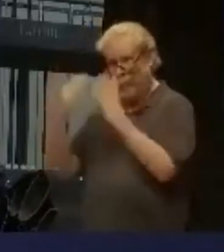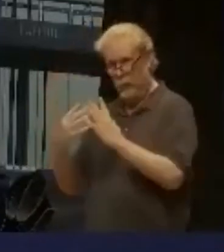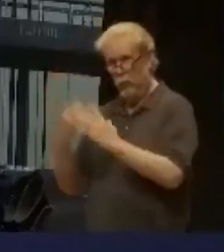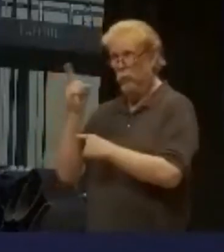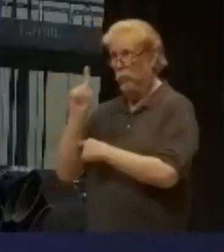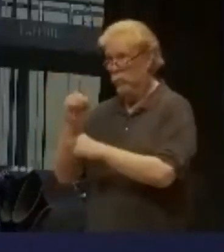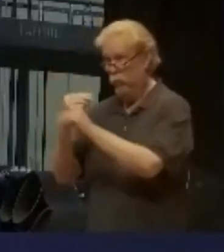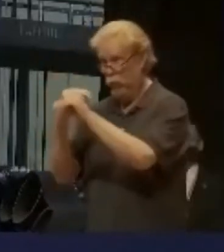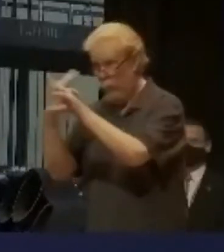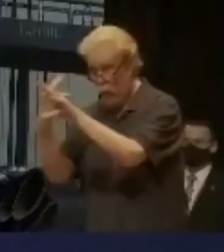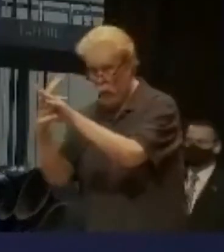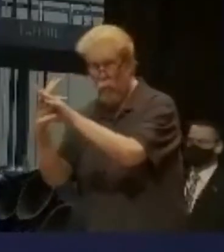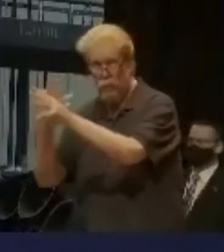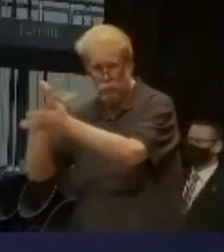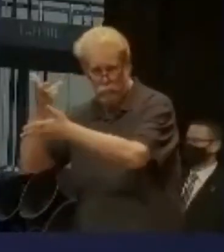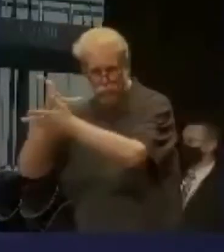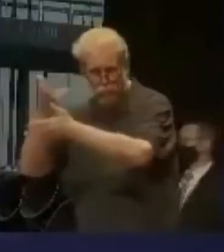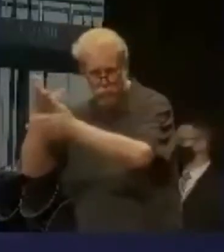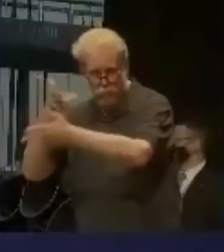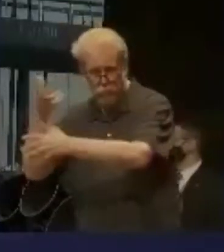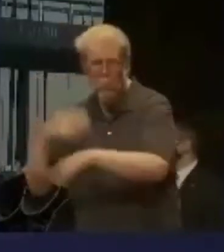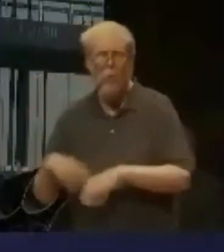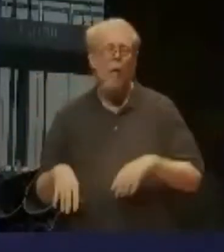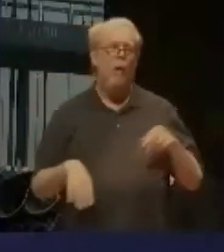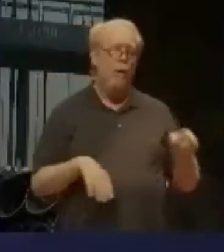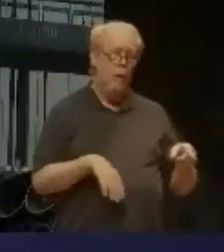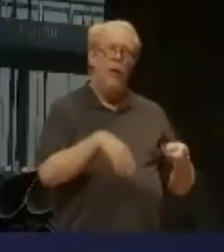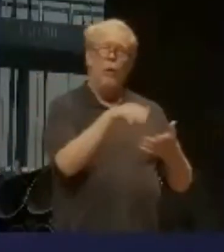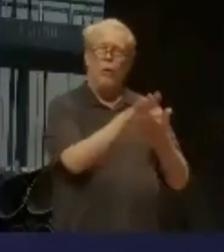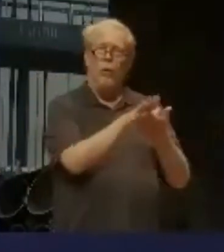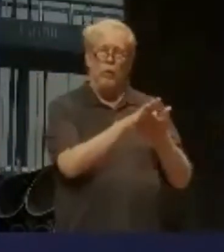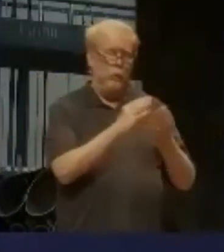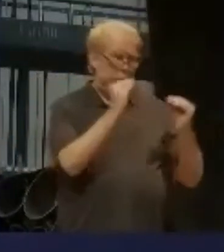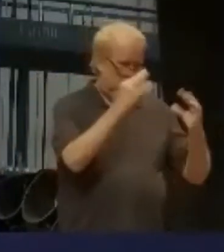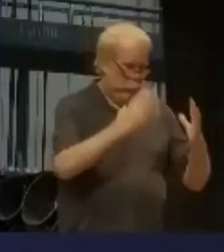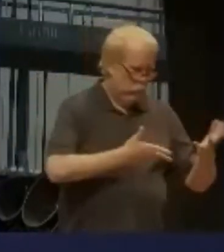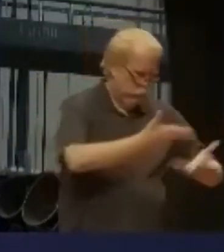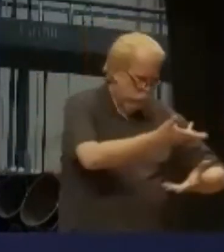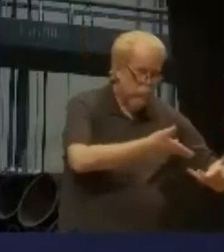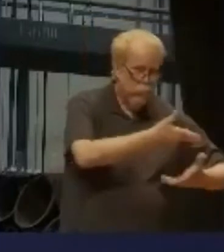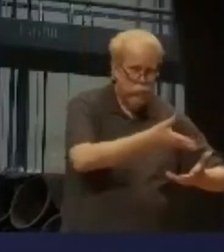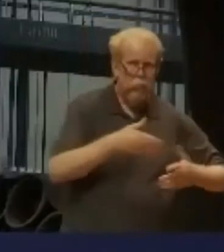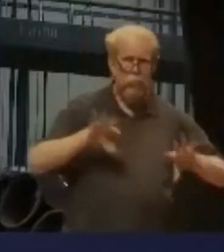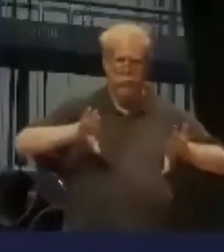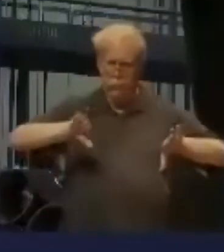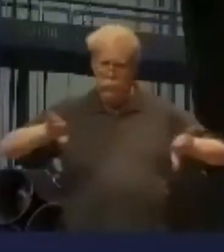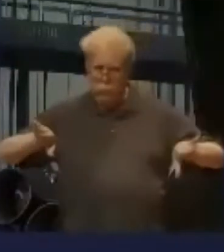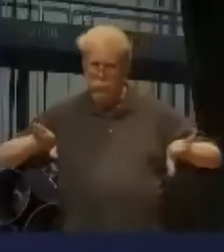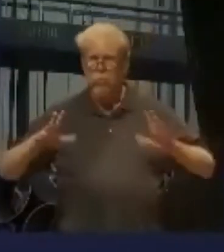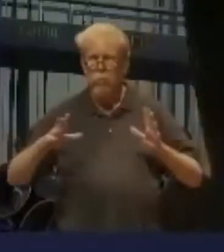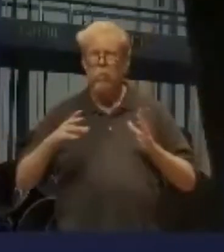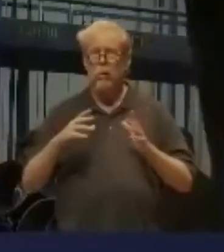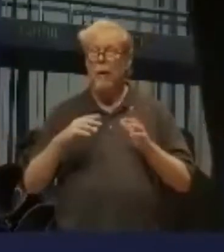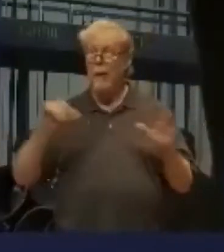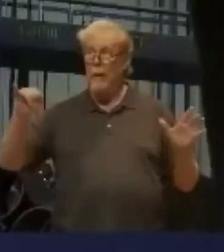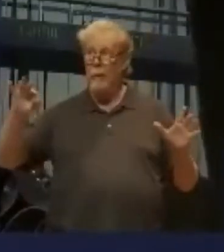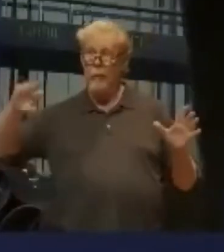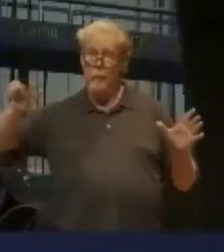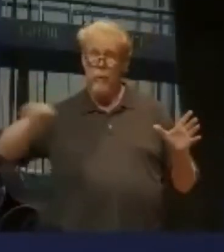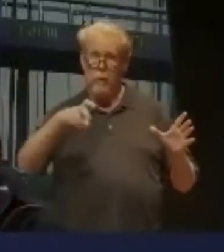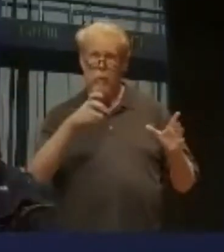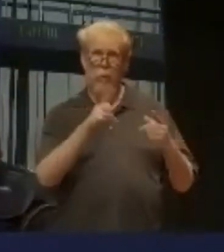realmente es tener maestros dedicados para los estudiantes remotos, que aún conectados a la escuela, pero luego la maestra que